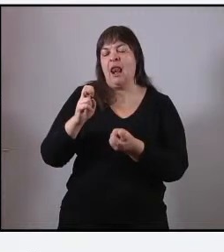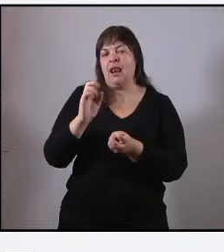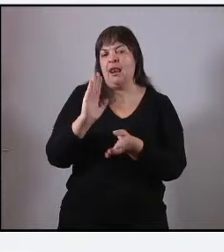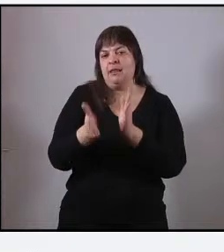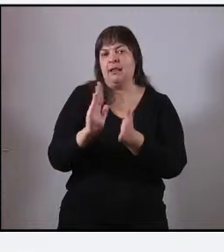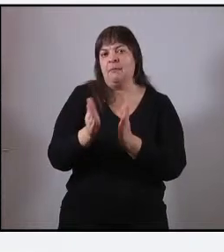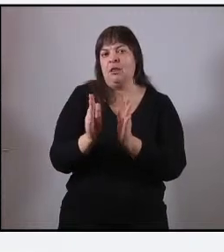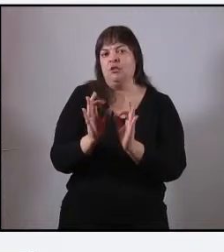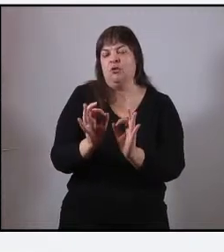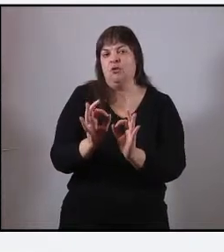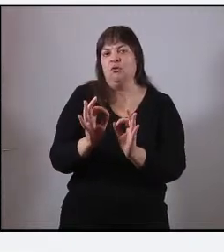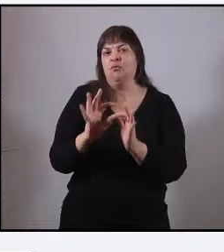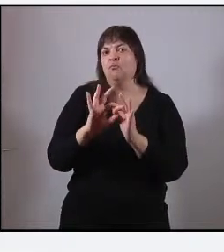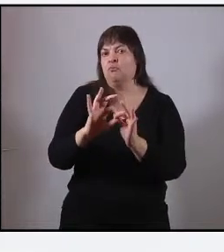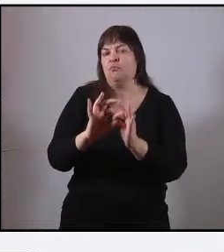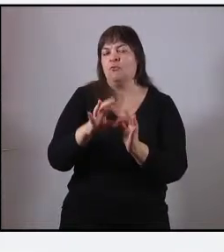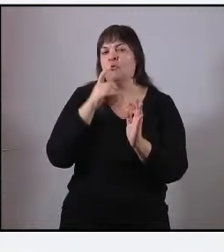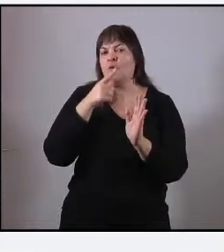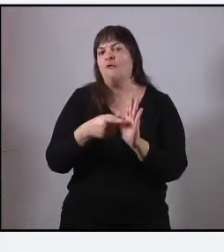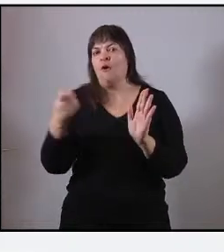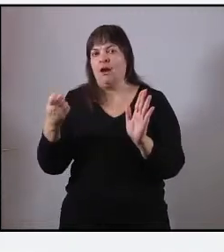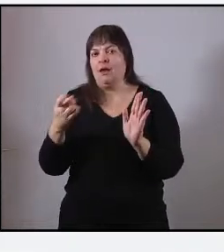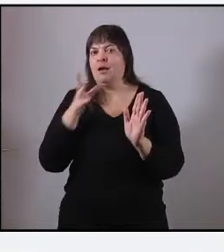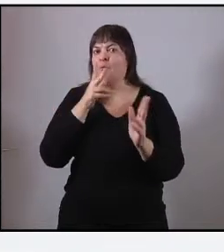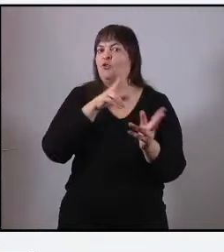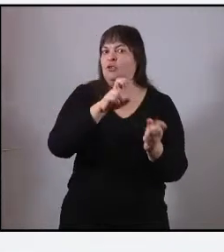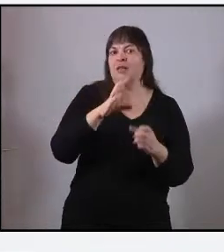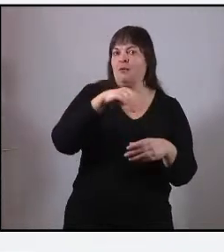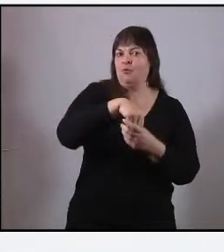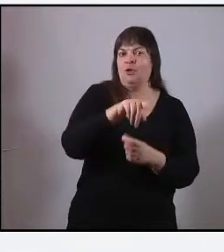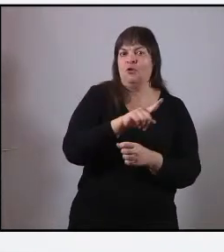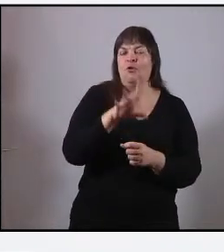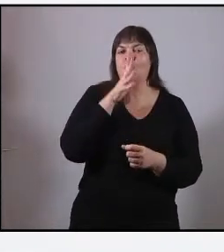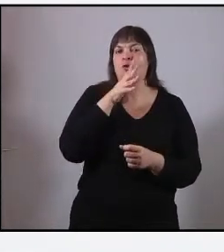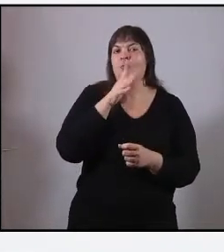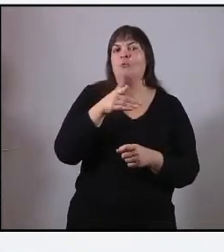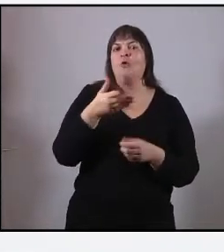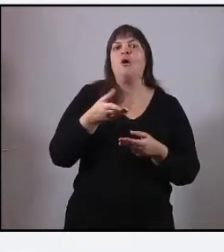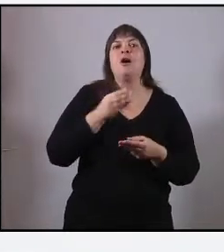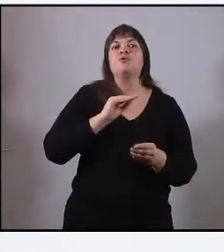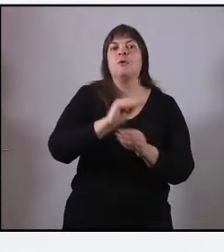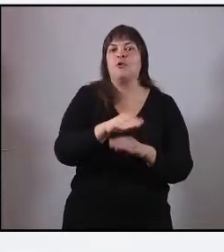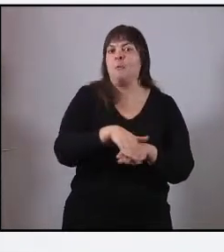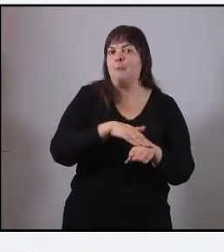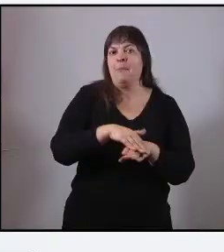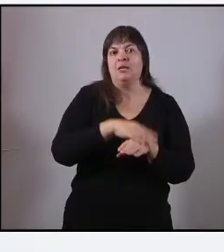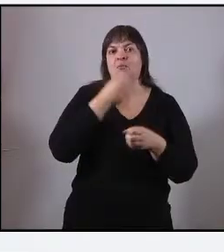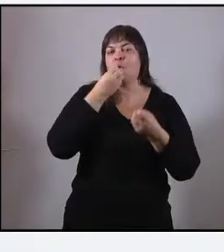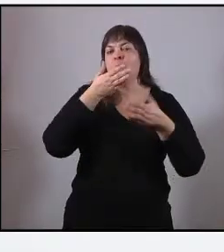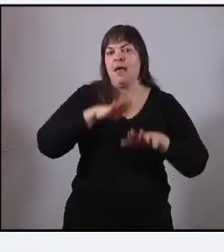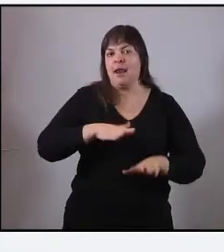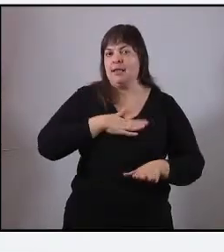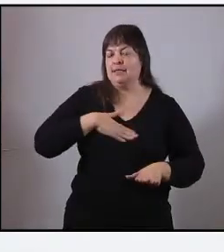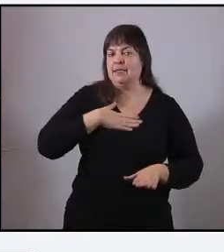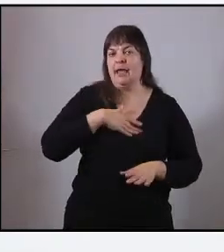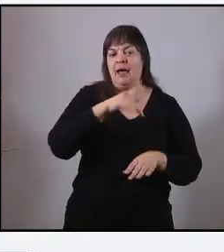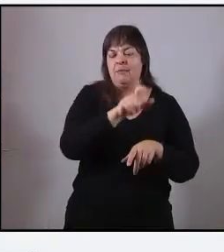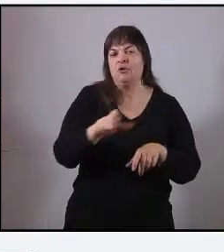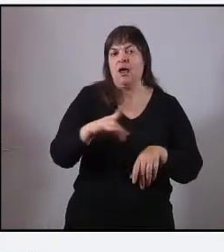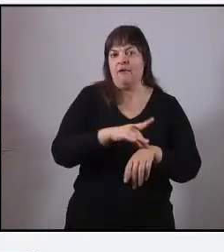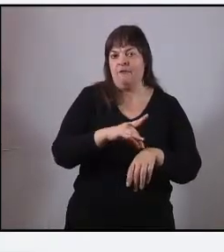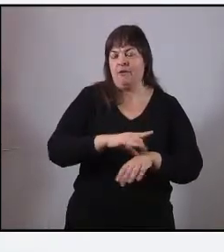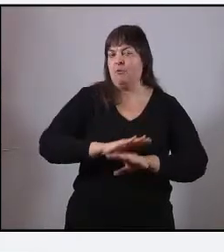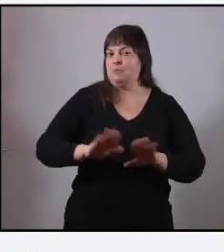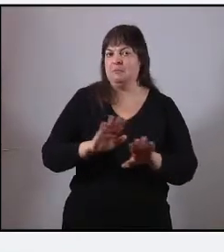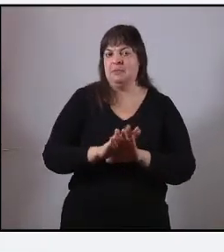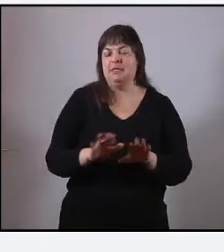se declaren exentas, que no tributen porque son ayudas esenciales para el bienestar de estos enfermos. Nada más por